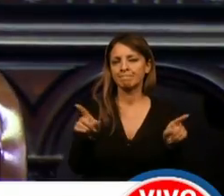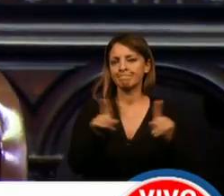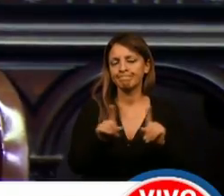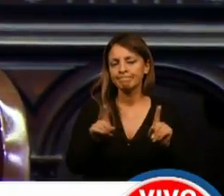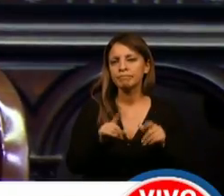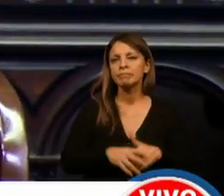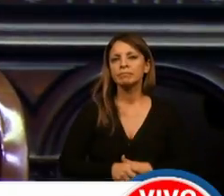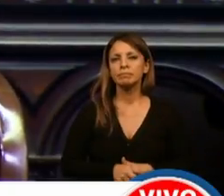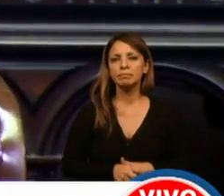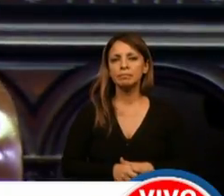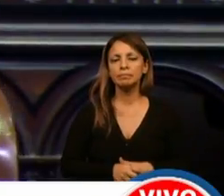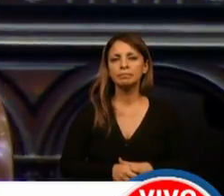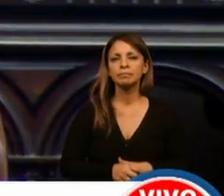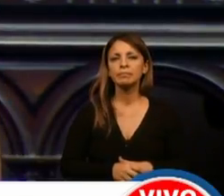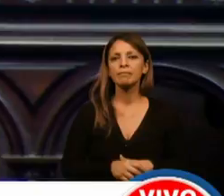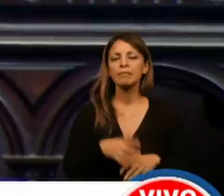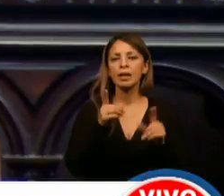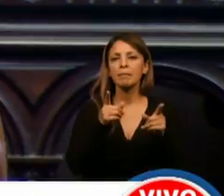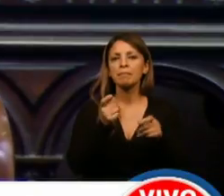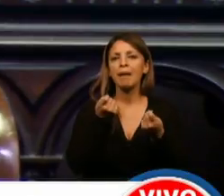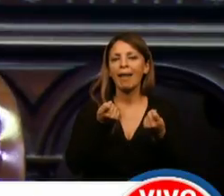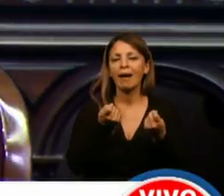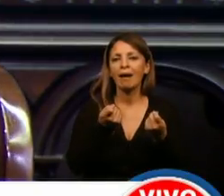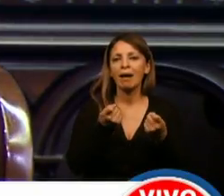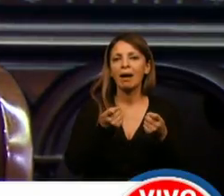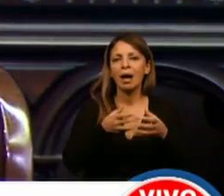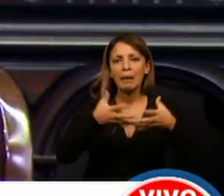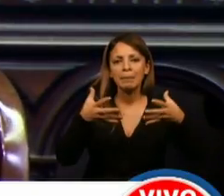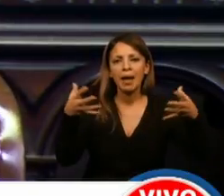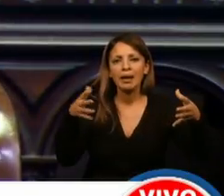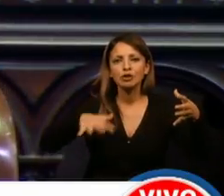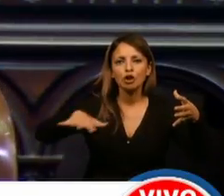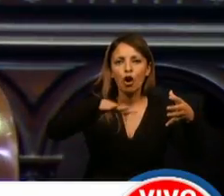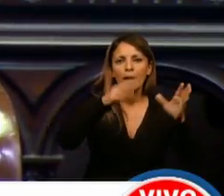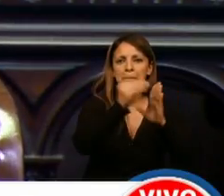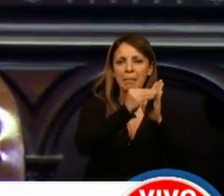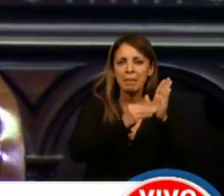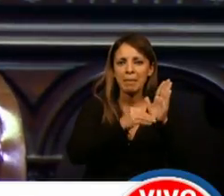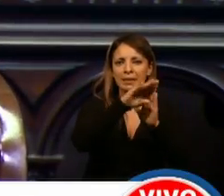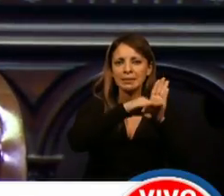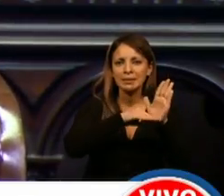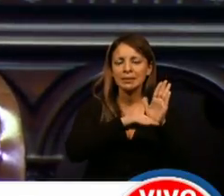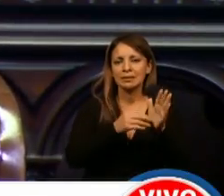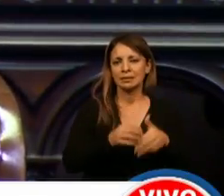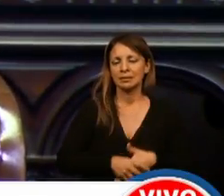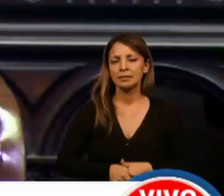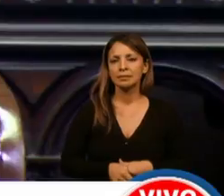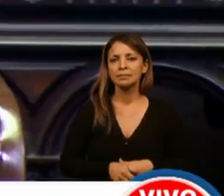consistencia a la ampliación de las zonas y al financiamiento de este fideicomiso